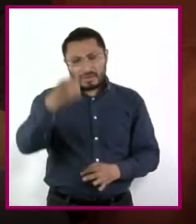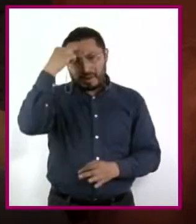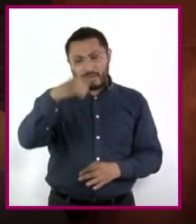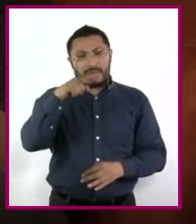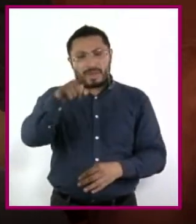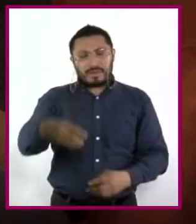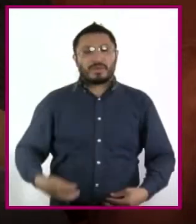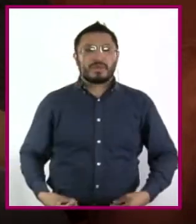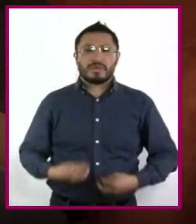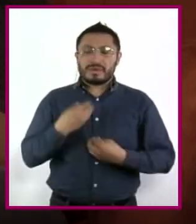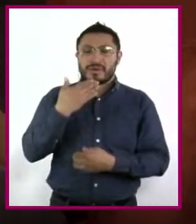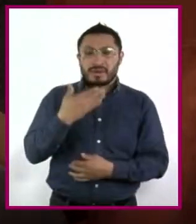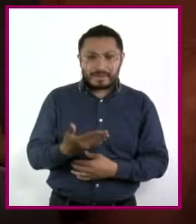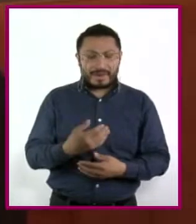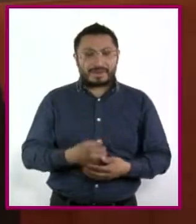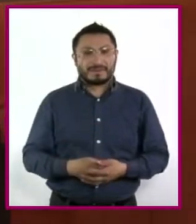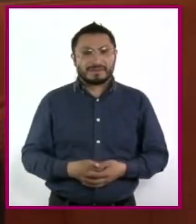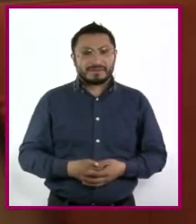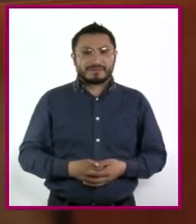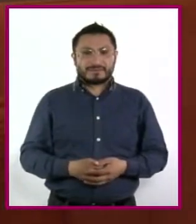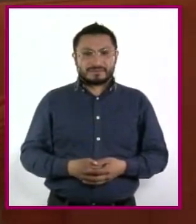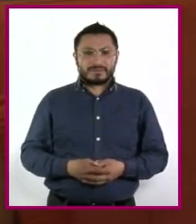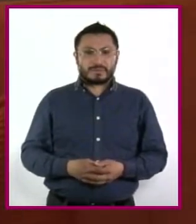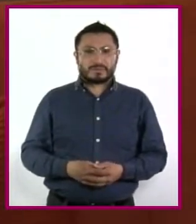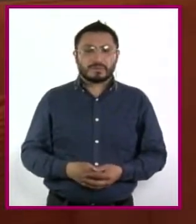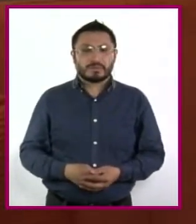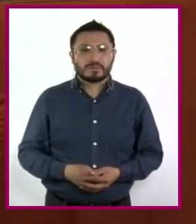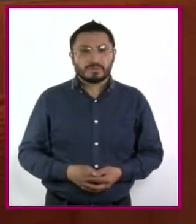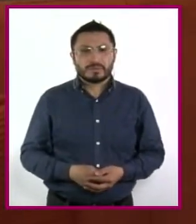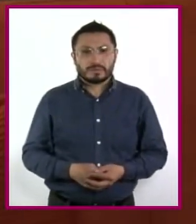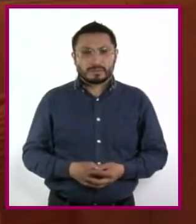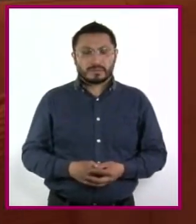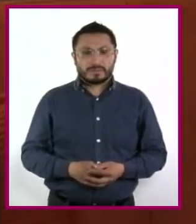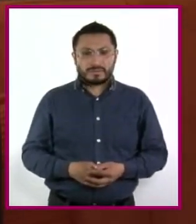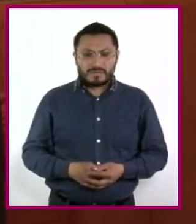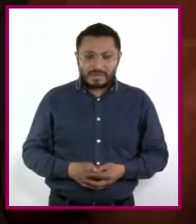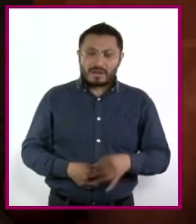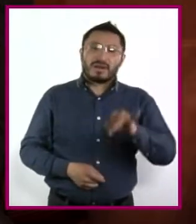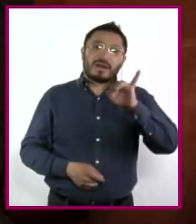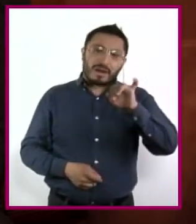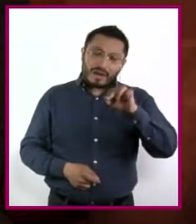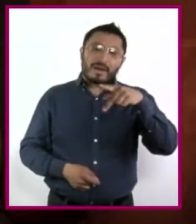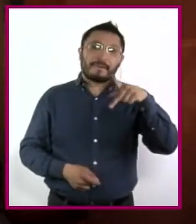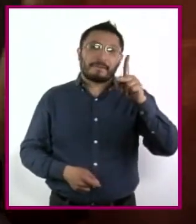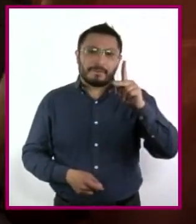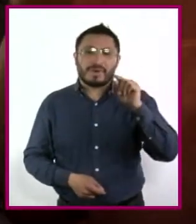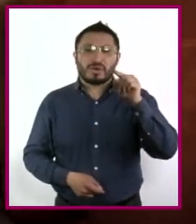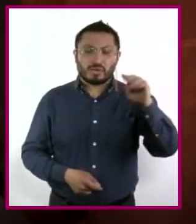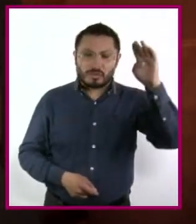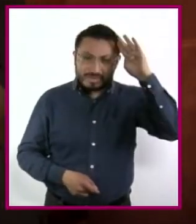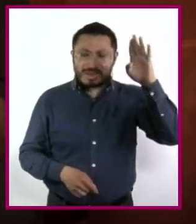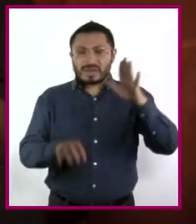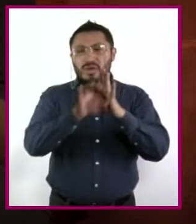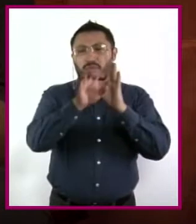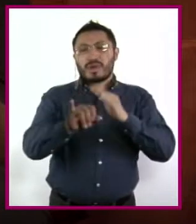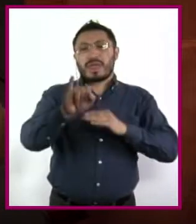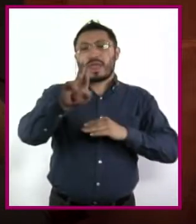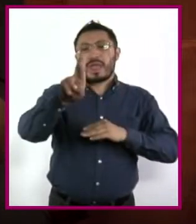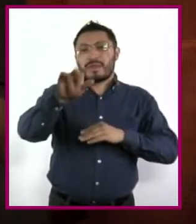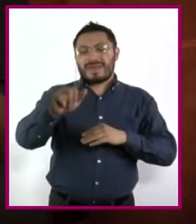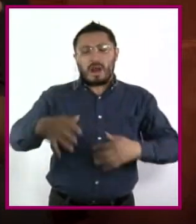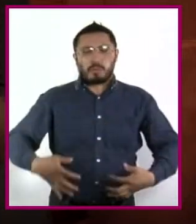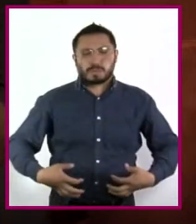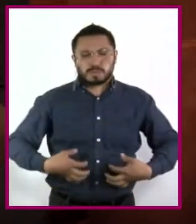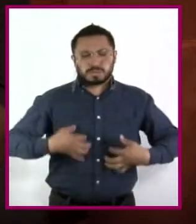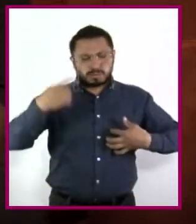y nuestra adaptación al medio. O sea, sí, pero pensando en la ira, por ejemplo, por